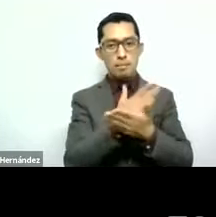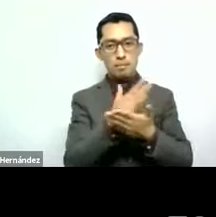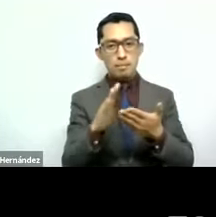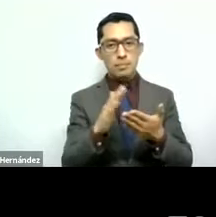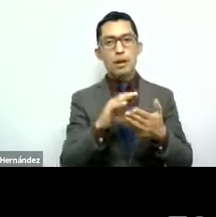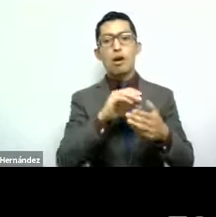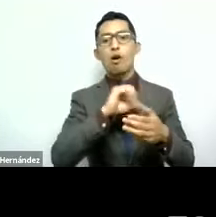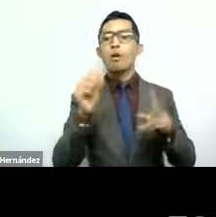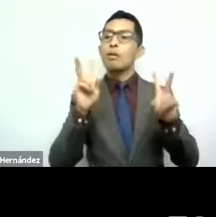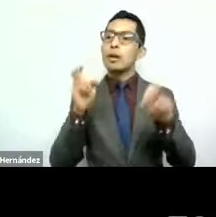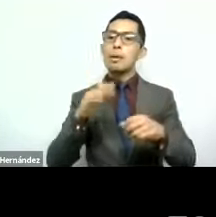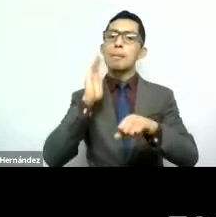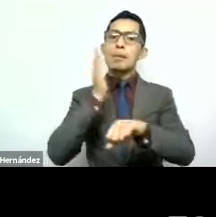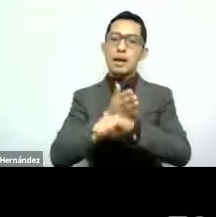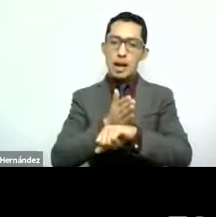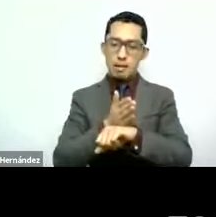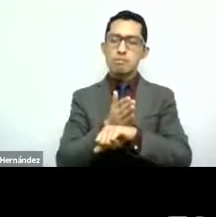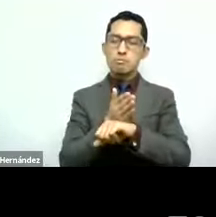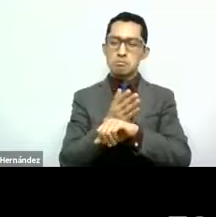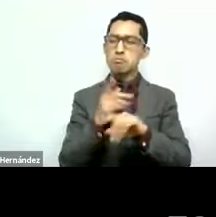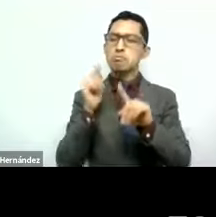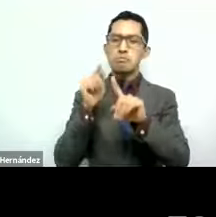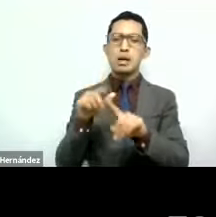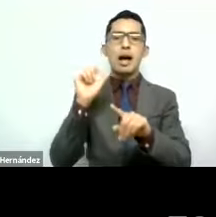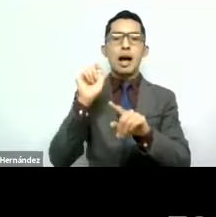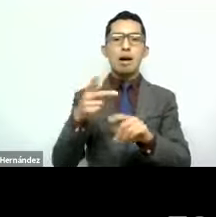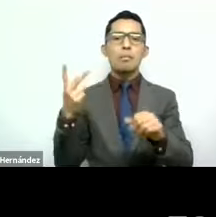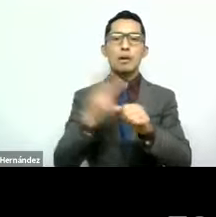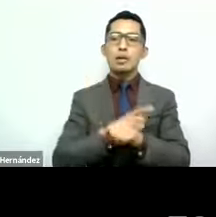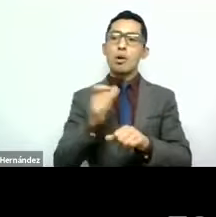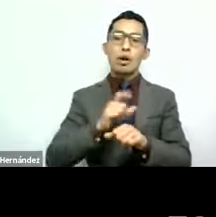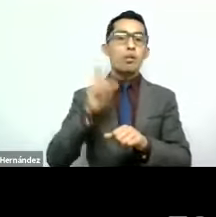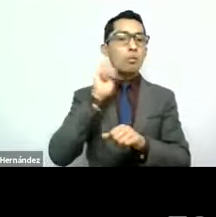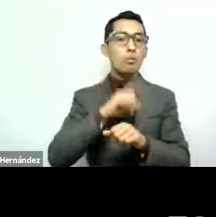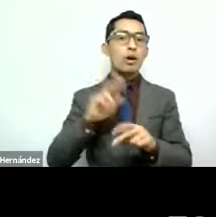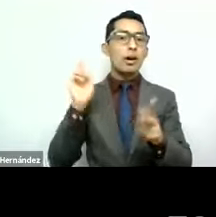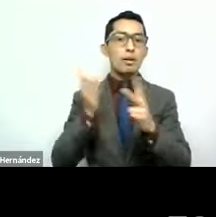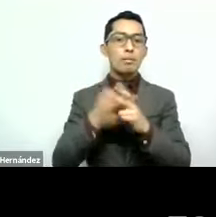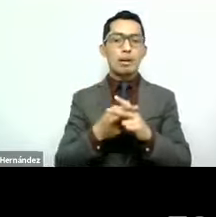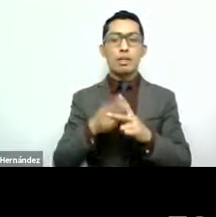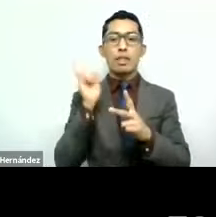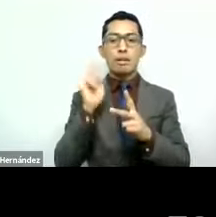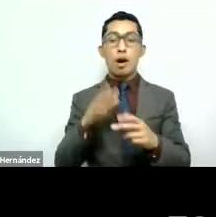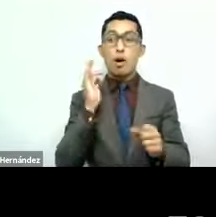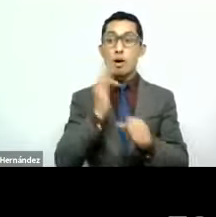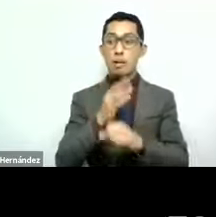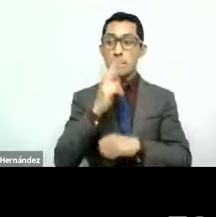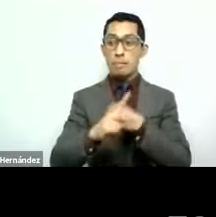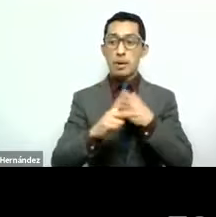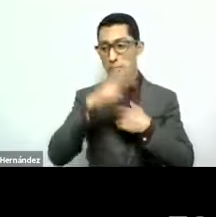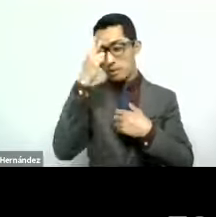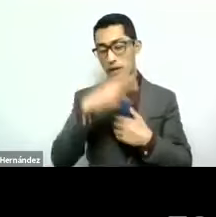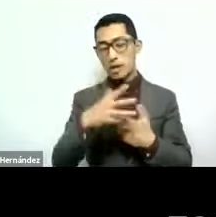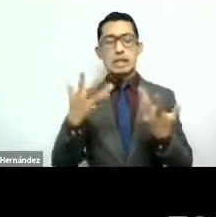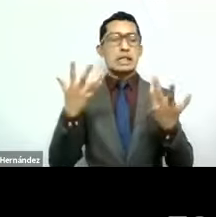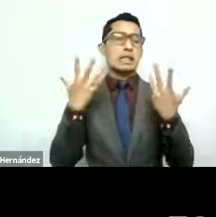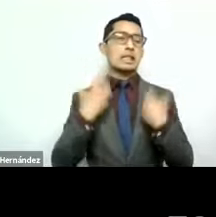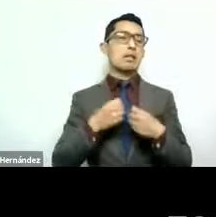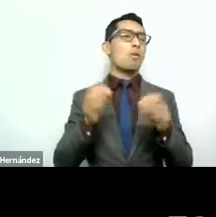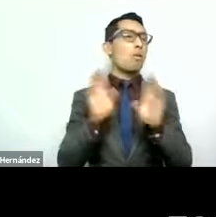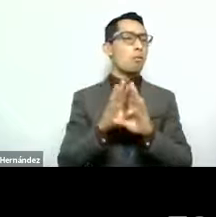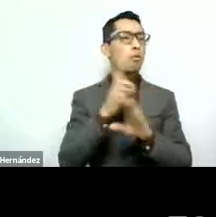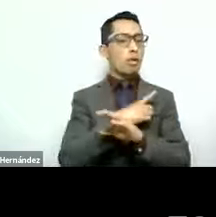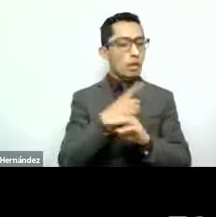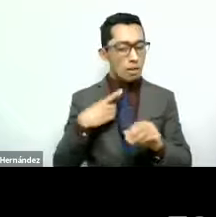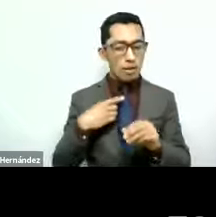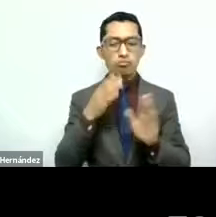temas penales, concretamente hablamos de algunos casos de feminicidio que son paradigmáticos en este país, de cómo se debe investigar y de